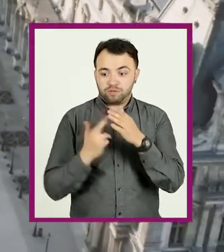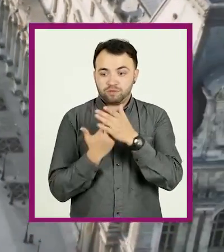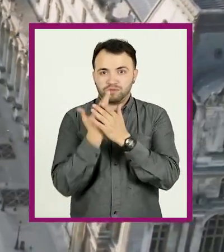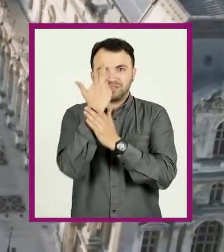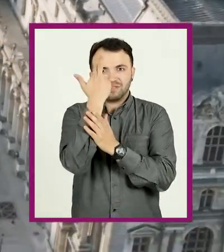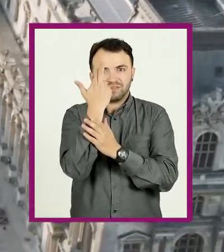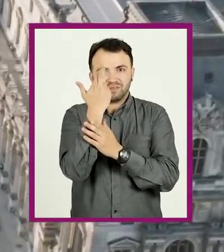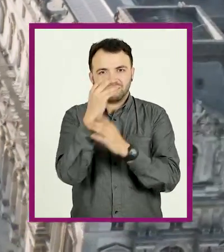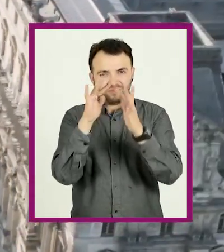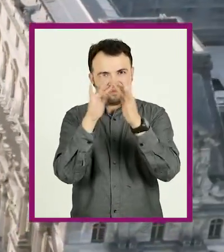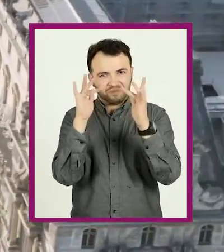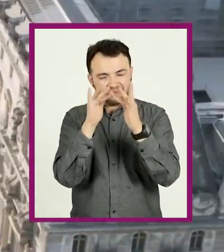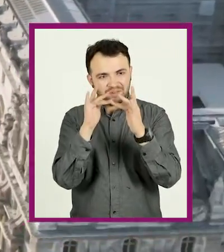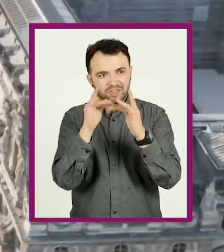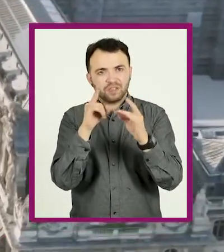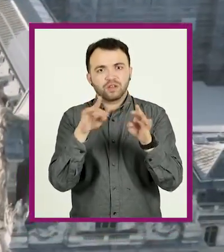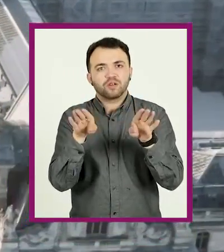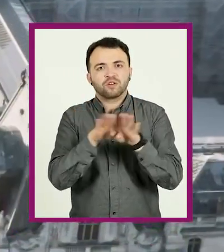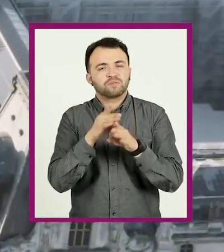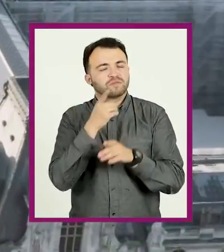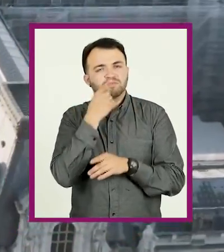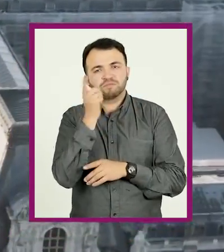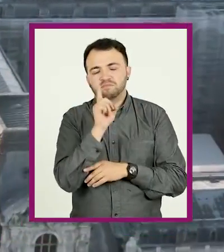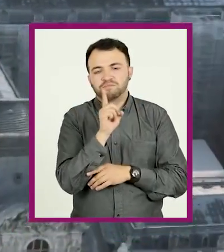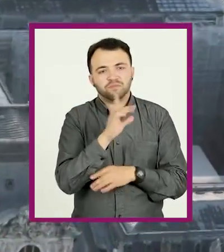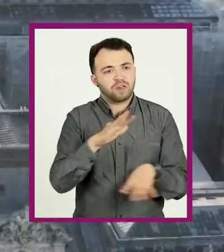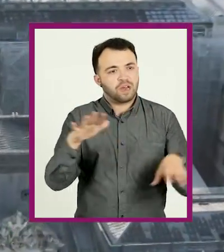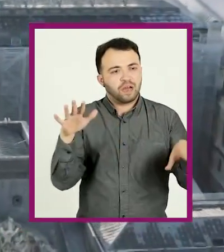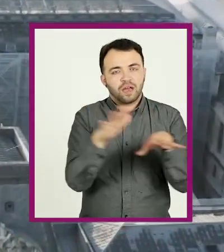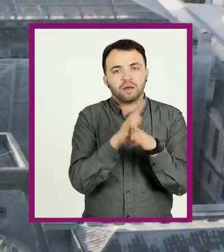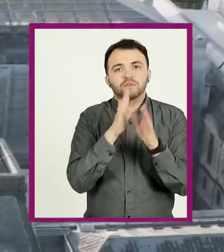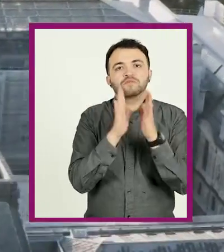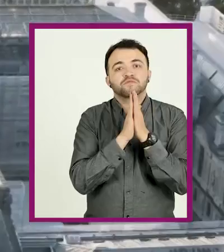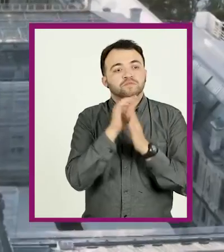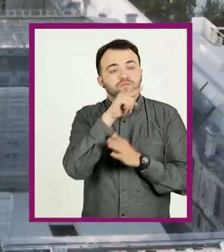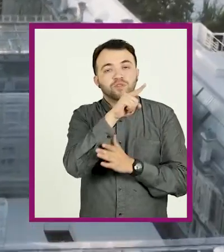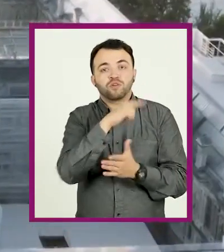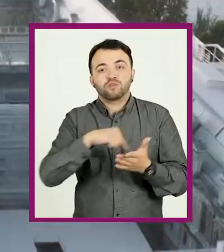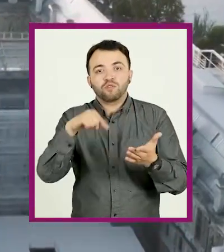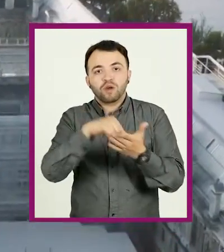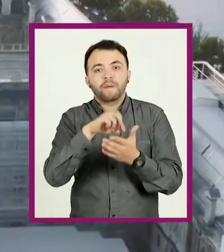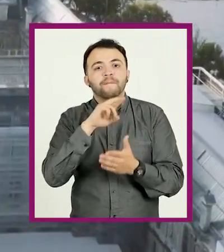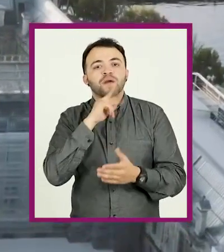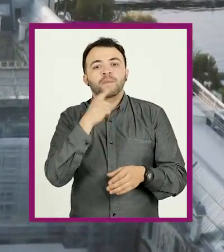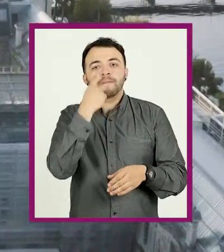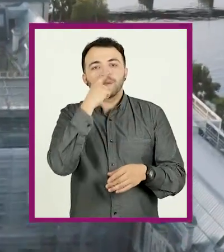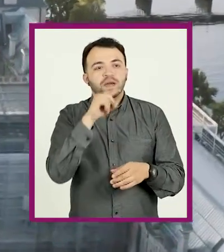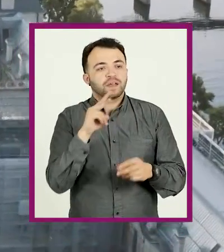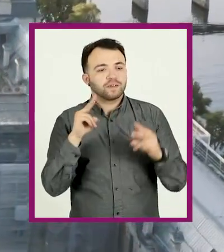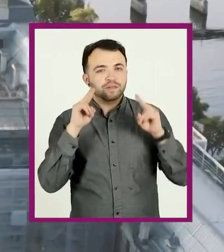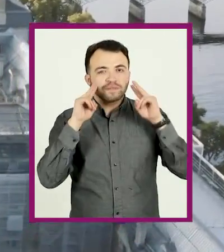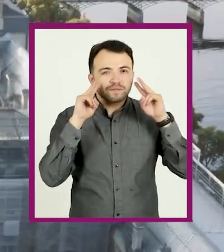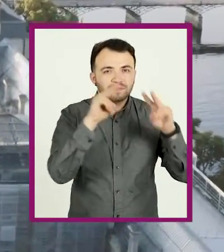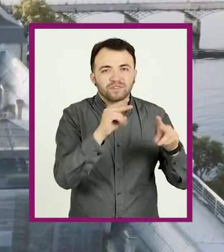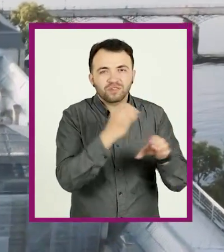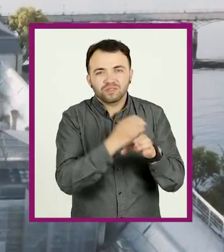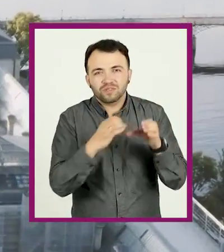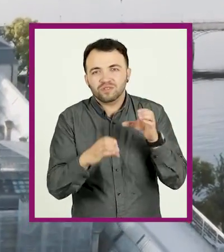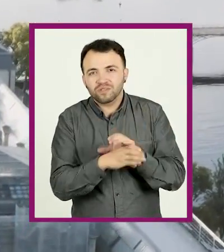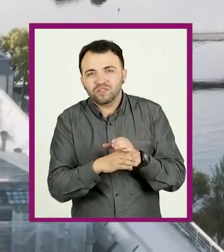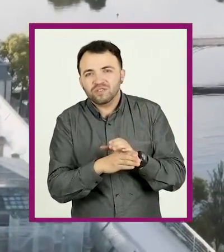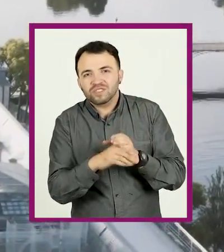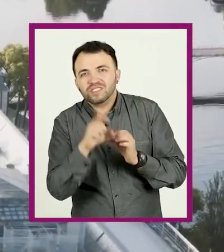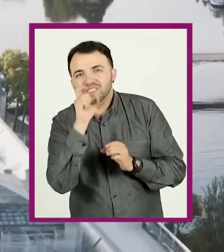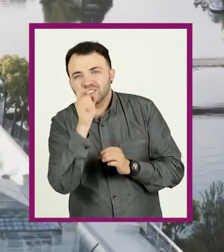Nacional decretó que el lugar se utilizara como centro de exhibición de piezas maestras de la historia de la nación. En el Louvre